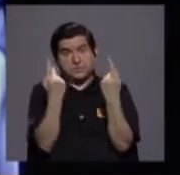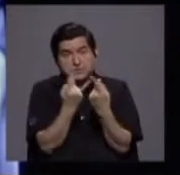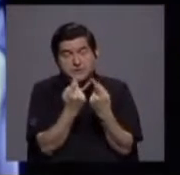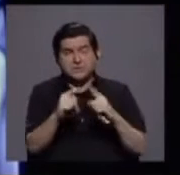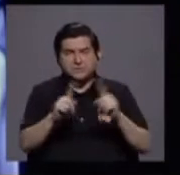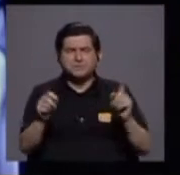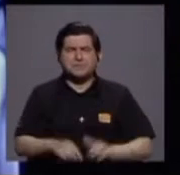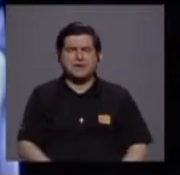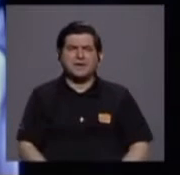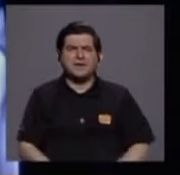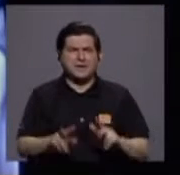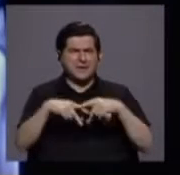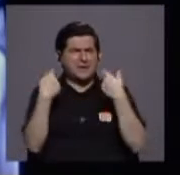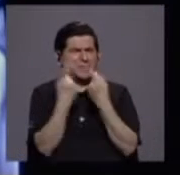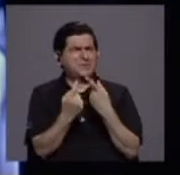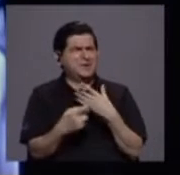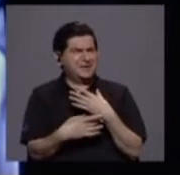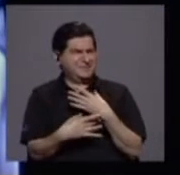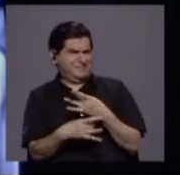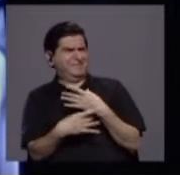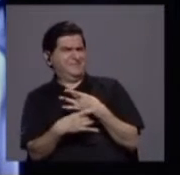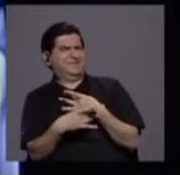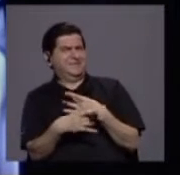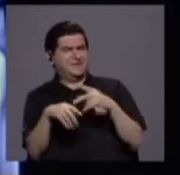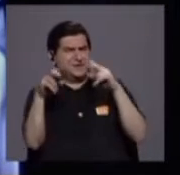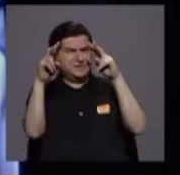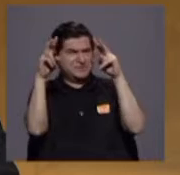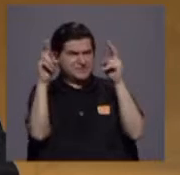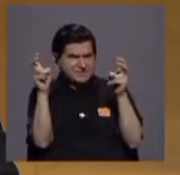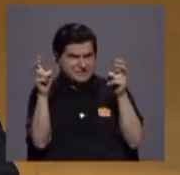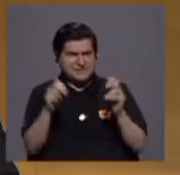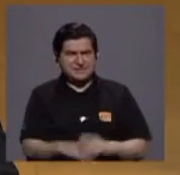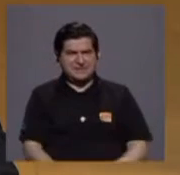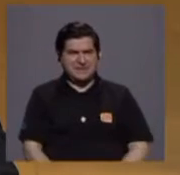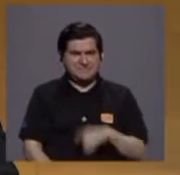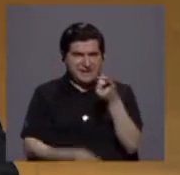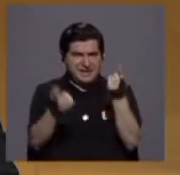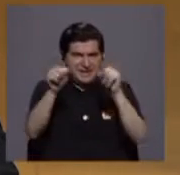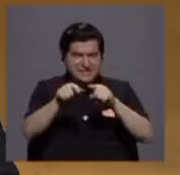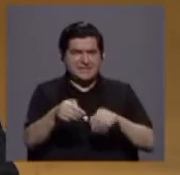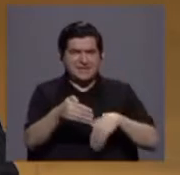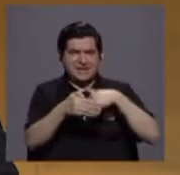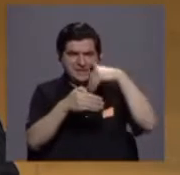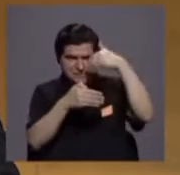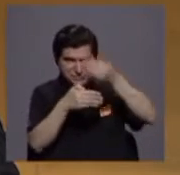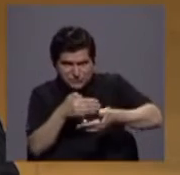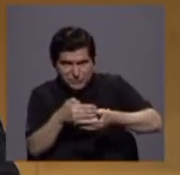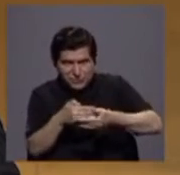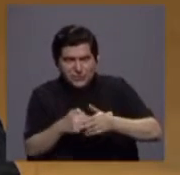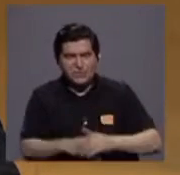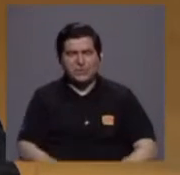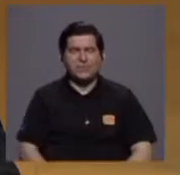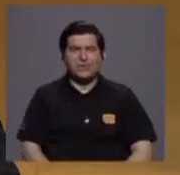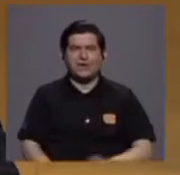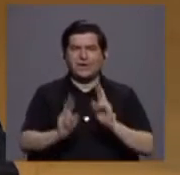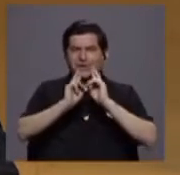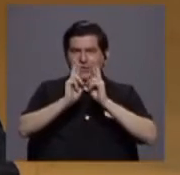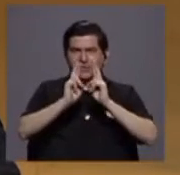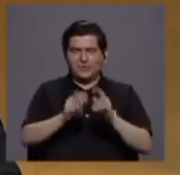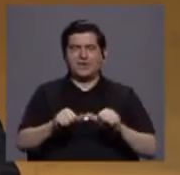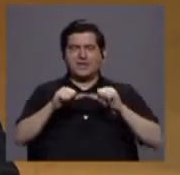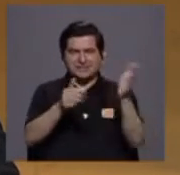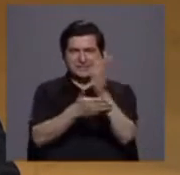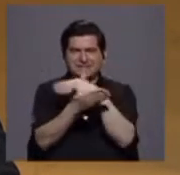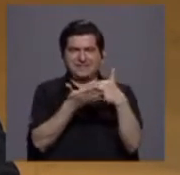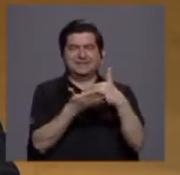de partidos curiosos, pero ese es un tema del cual le invitaré a que me responda en el